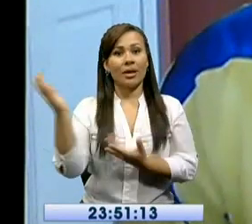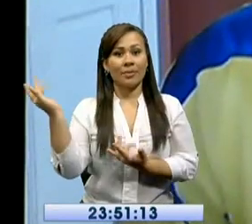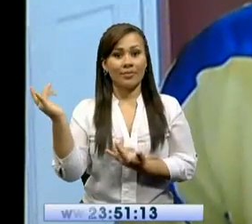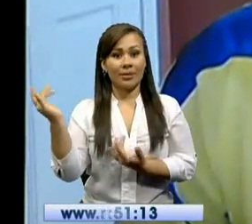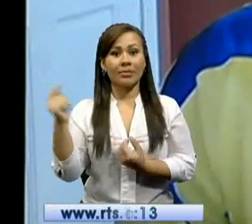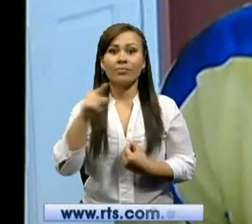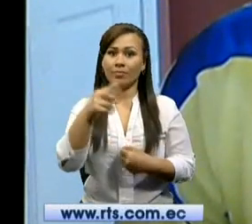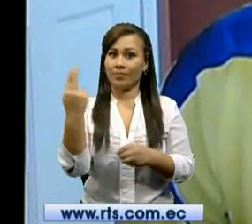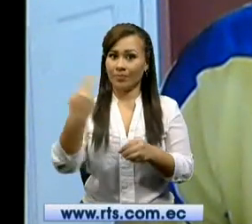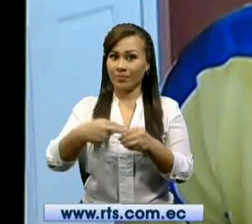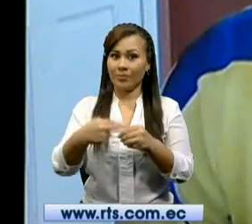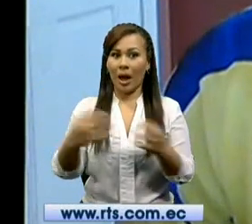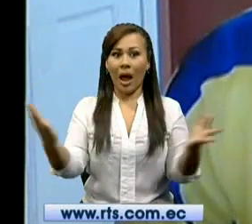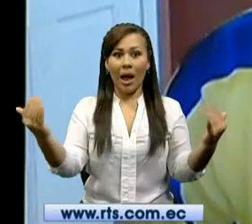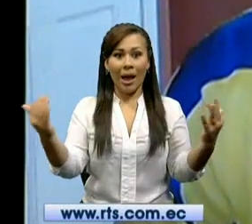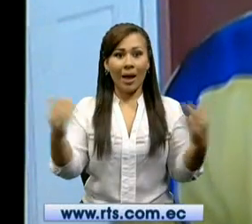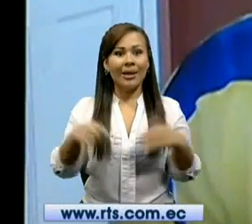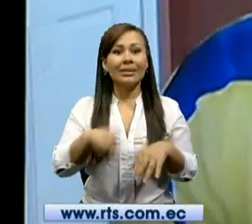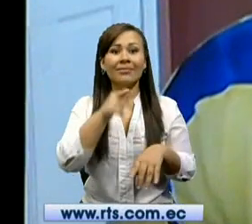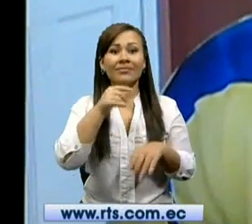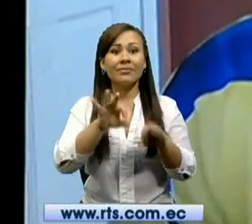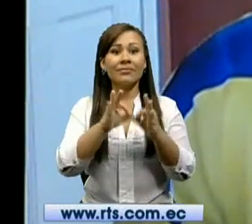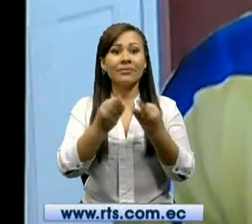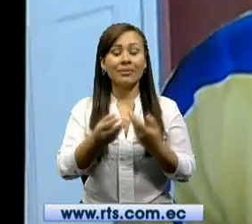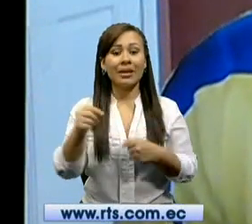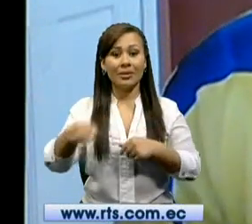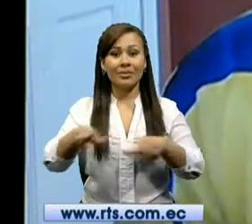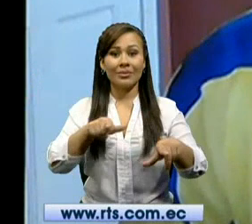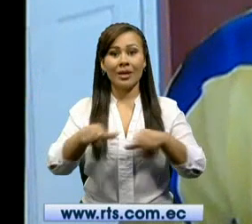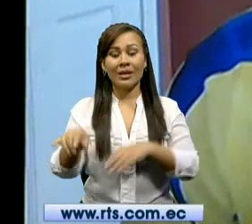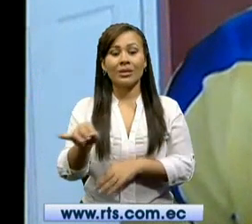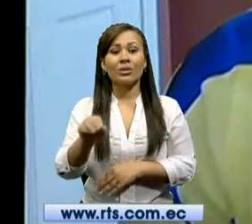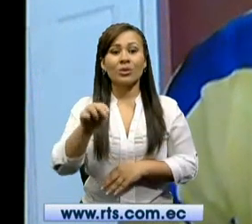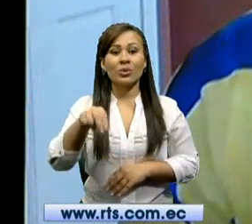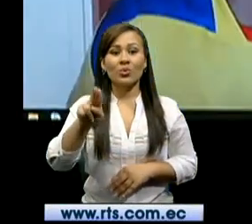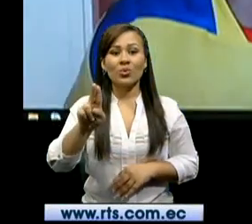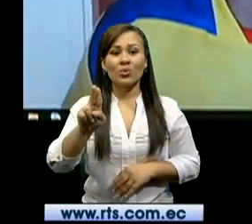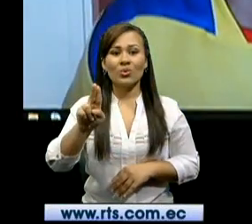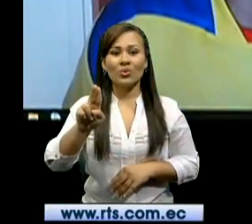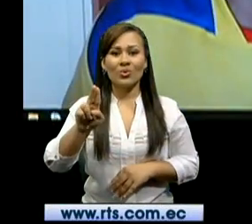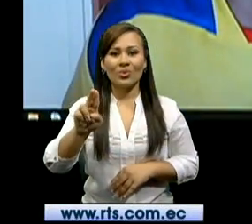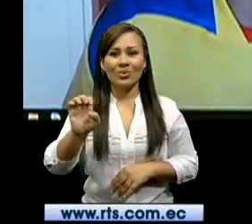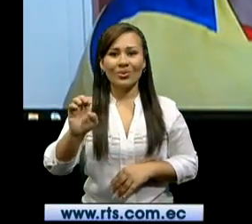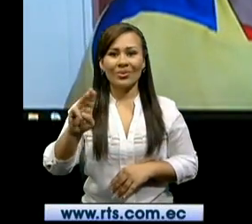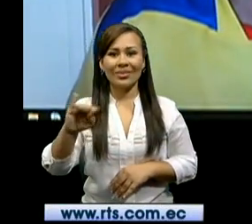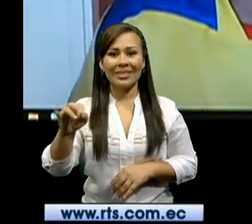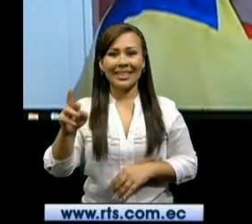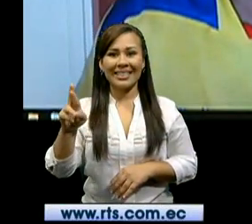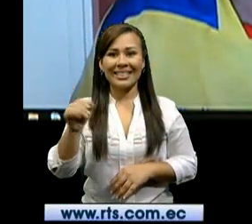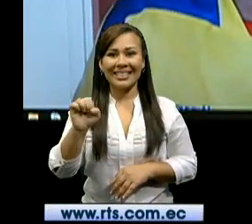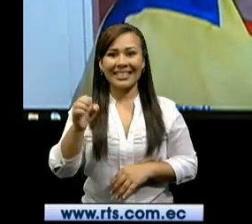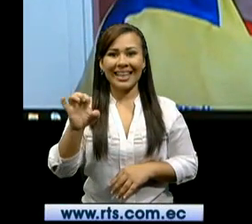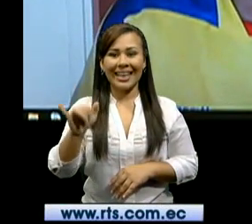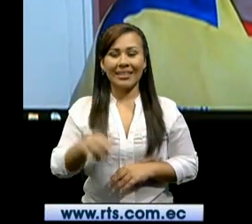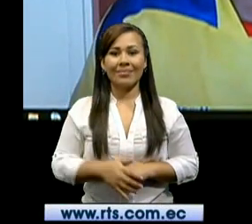la convocatoria de sus familiares que viven aquí en New Jersey, amigos televidentes del Ecuador entero.